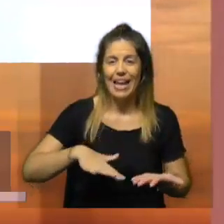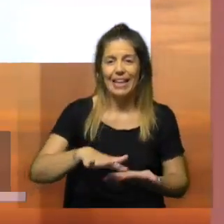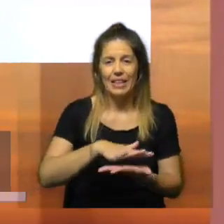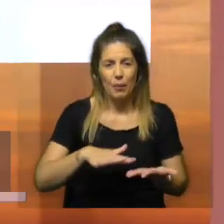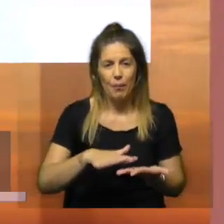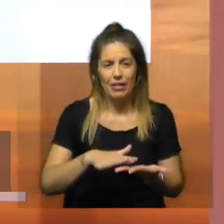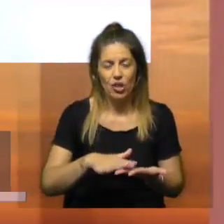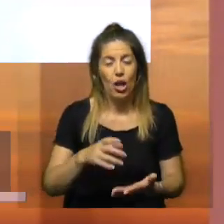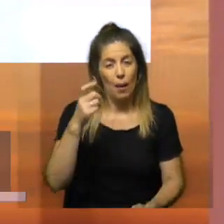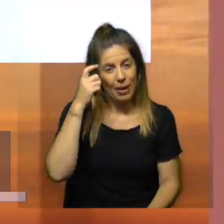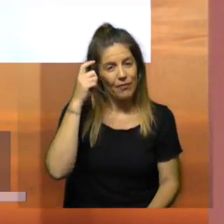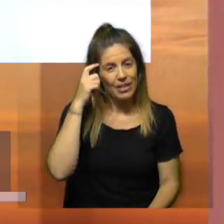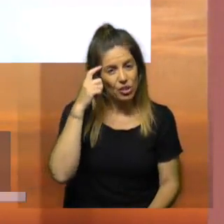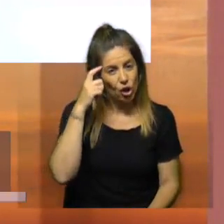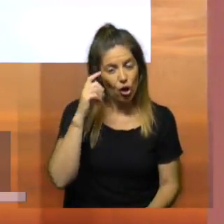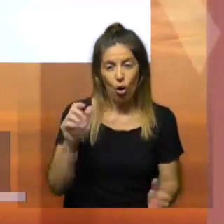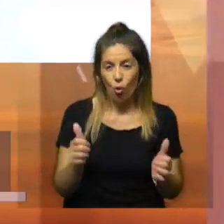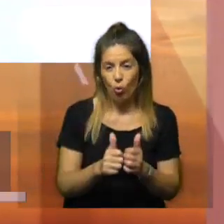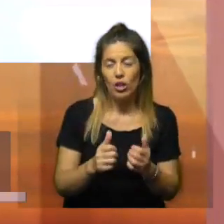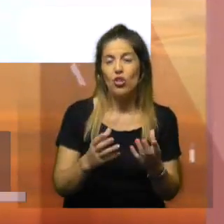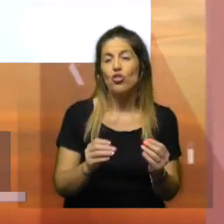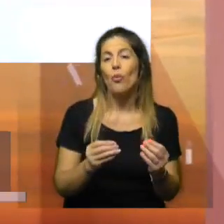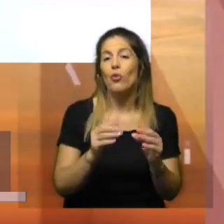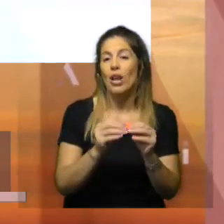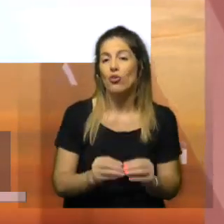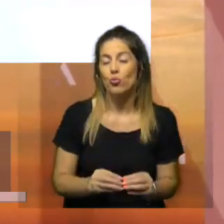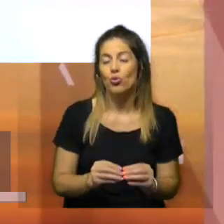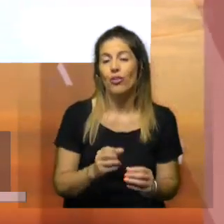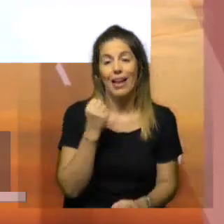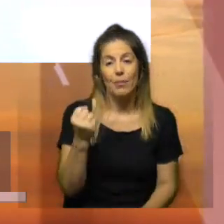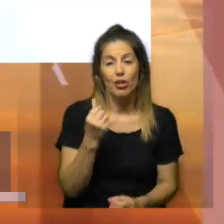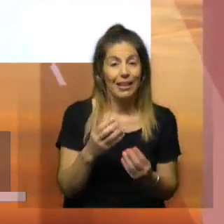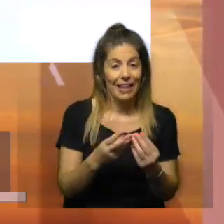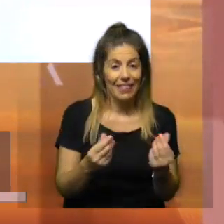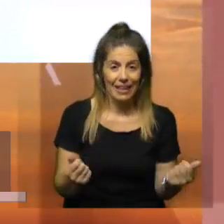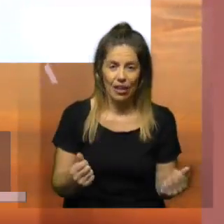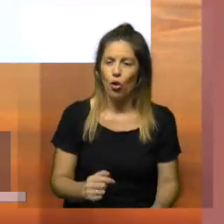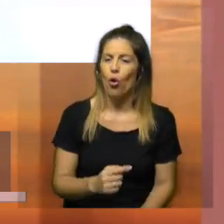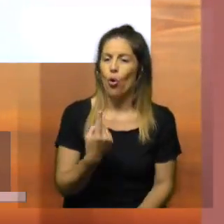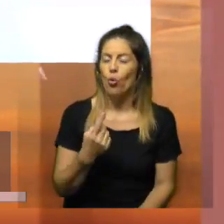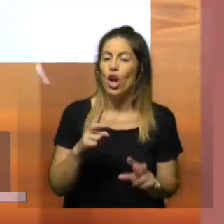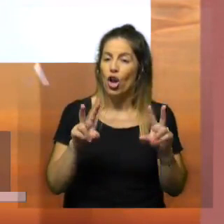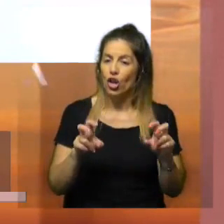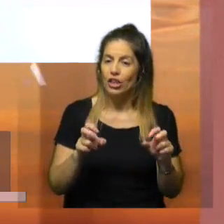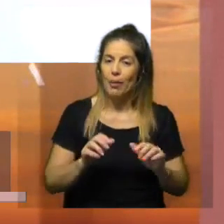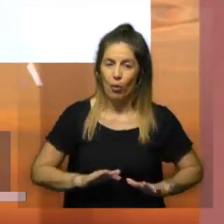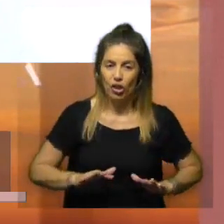reflexión conjunta sobre un asunto tan importante y delicado. Camilo, ¿sabes qué? Una de las cuestiones que estábamos